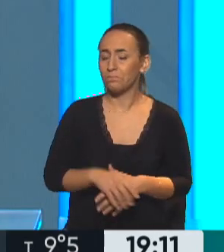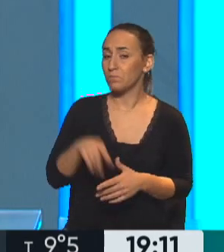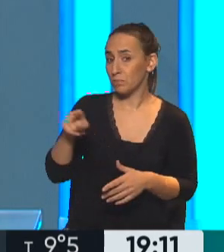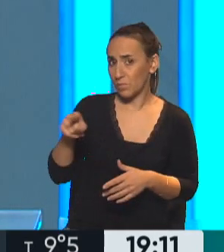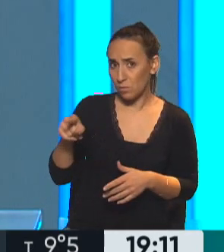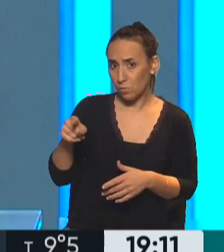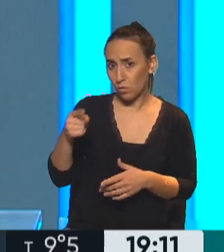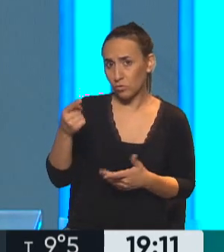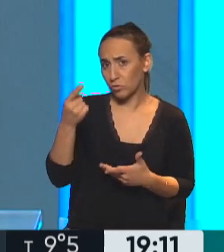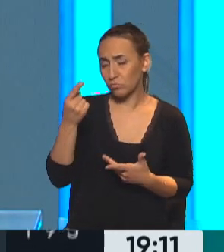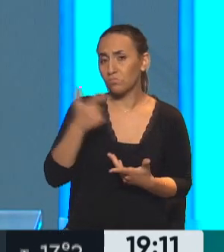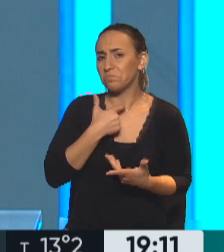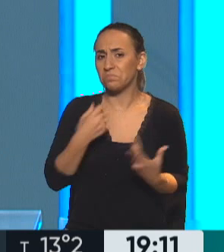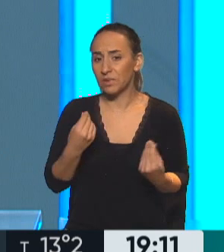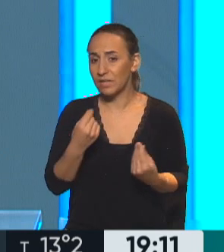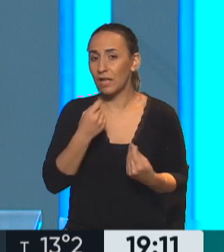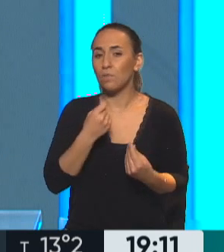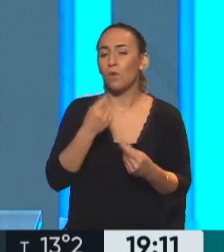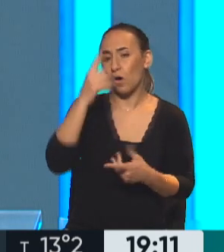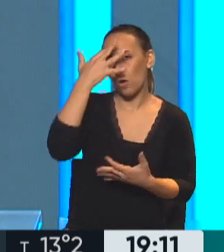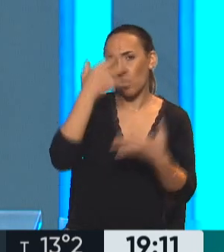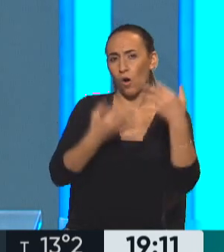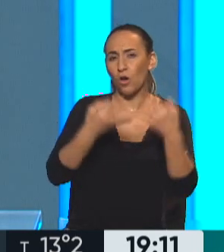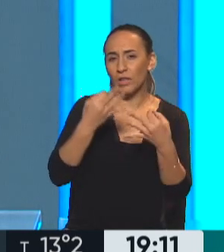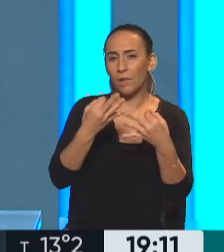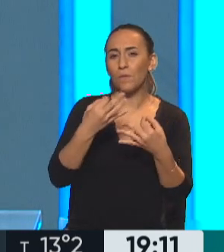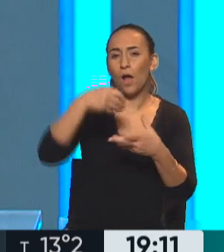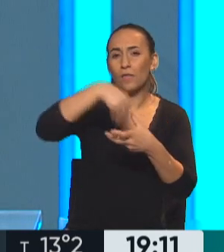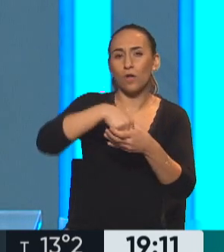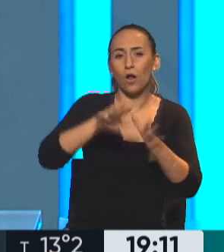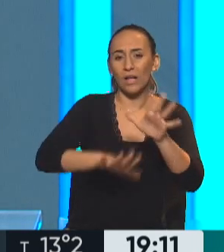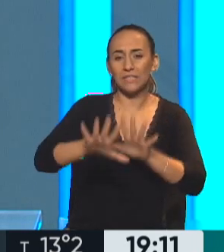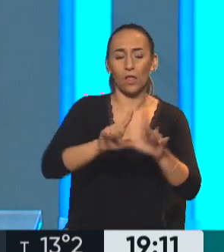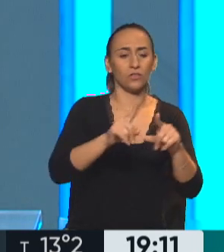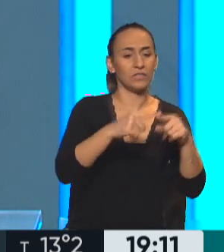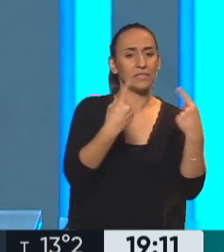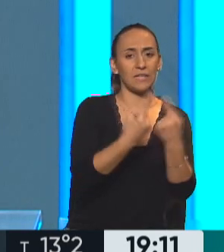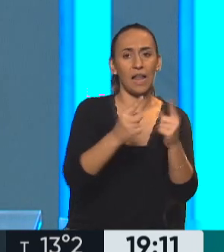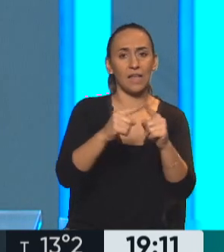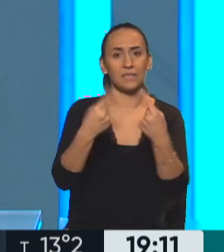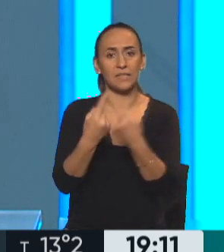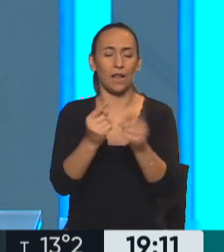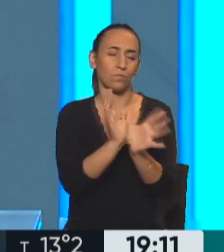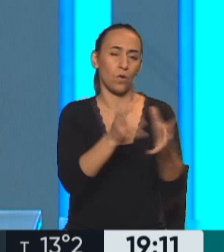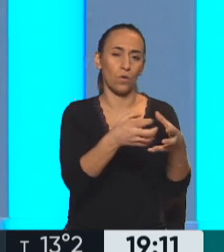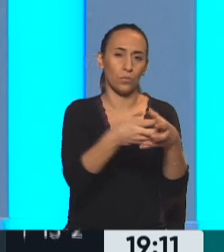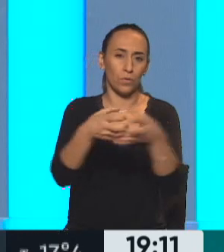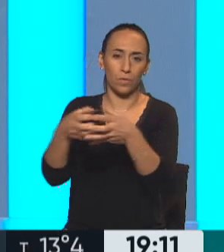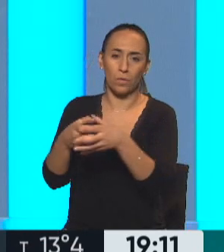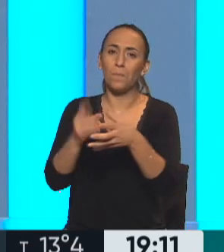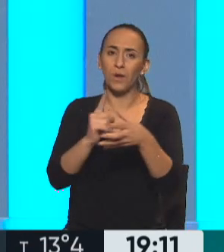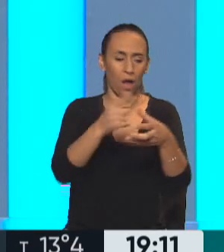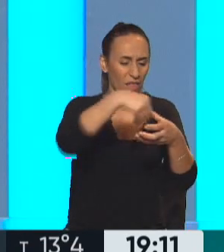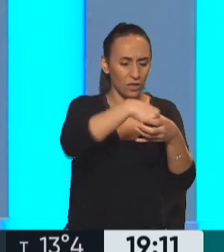corte que funcione por salas? ¿Estaríamos hablando de cuántas salas, de cuántos integrantes de la corte? Bueno, en principio yo